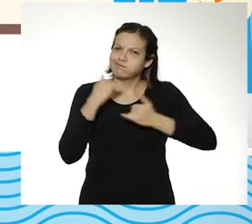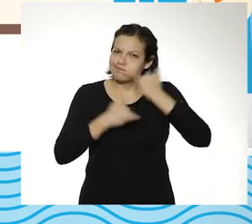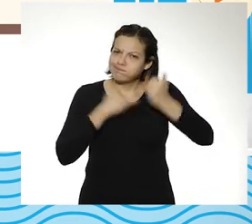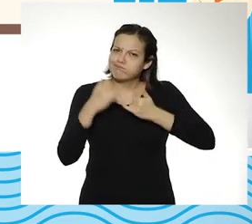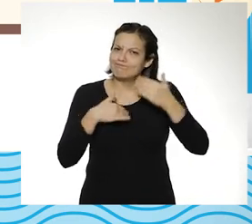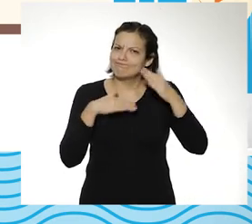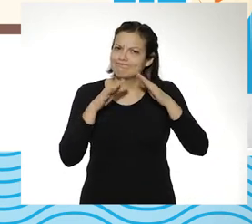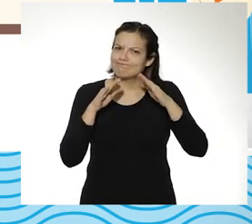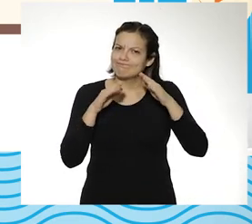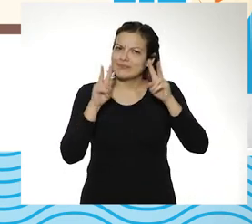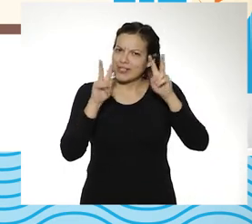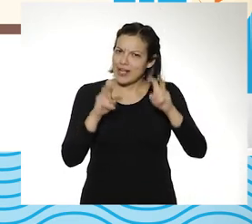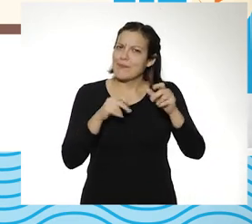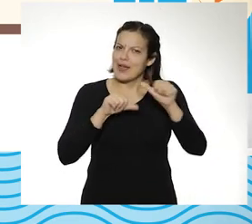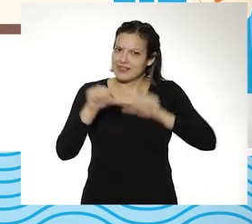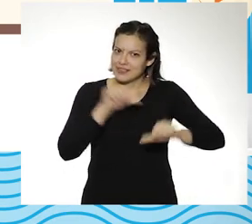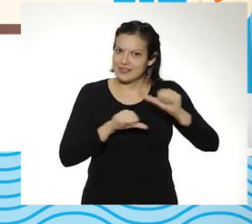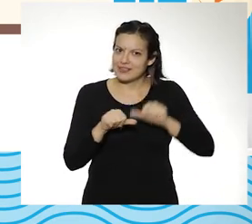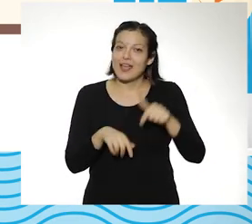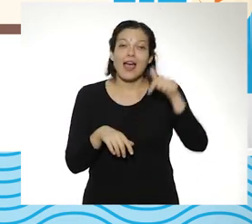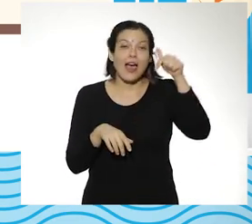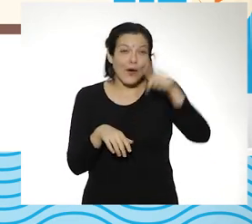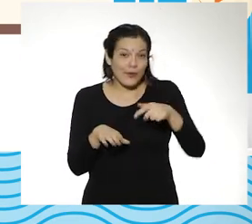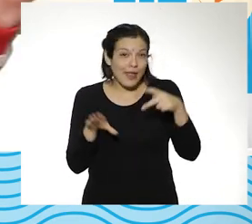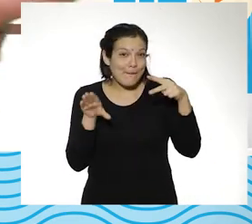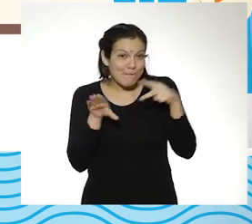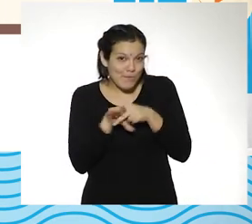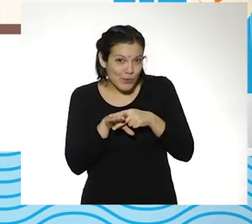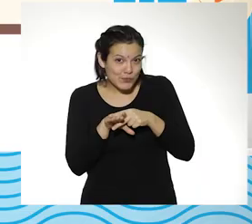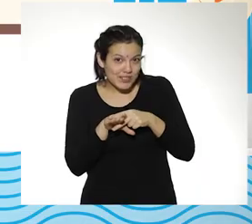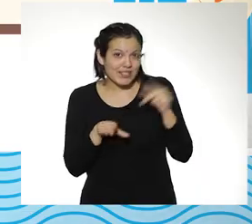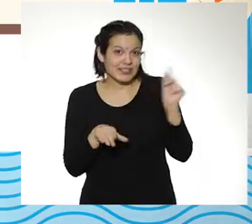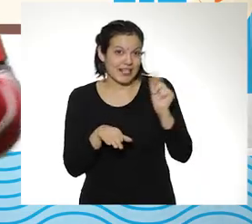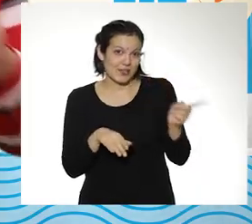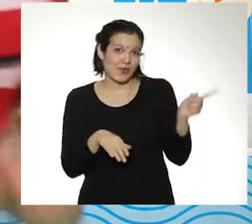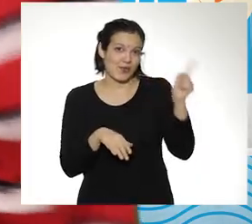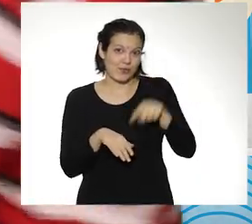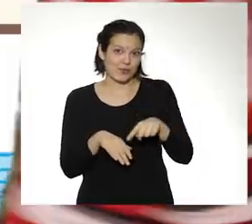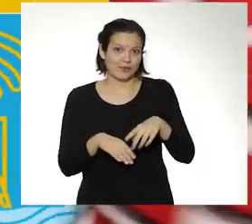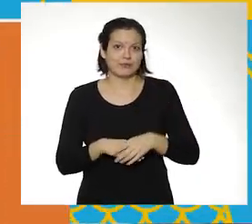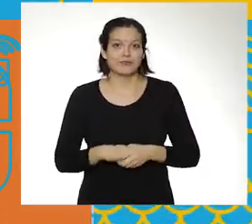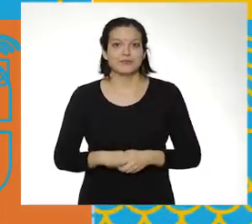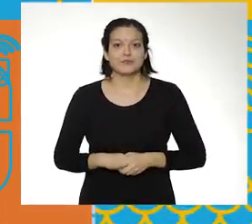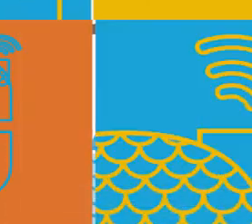de esto de la ciencia. Ahora vamos a una pausa y enseguidita volvemos.